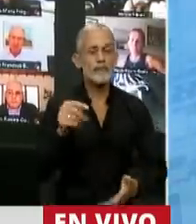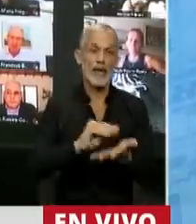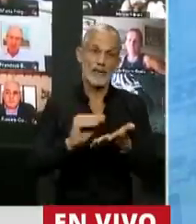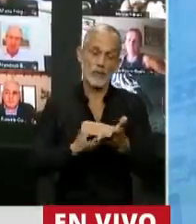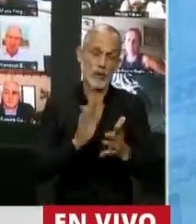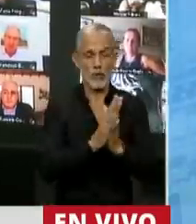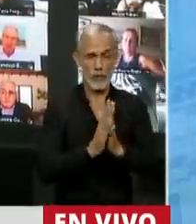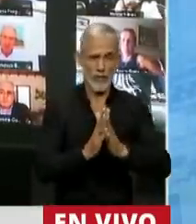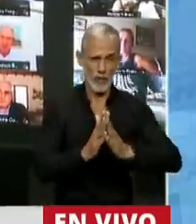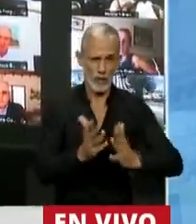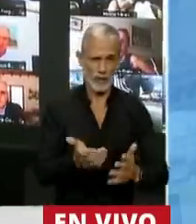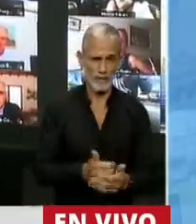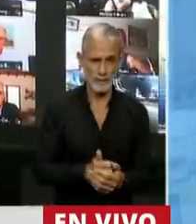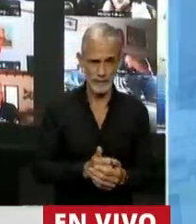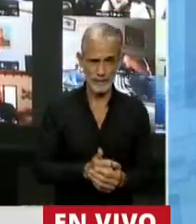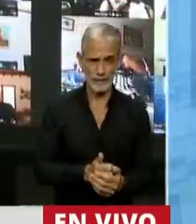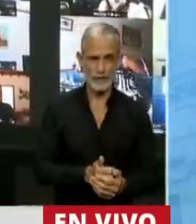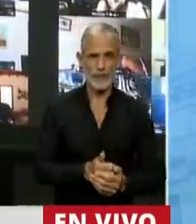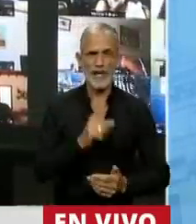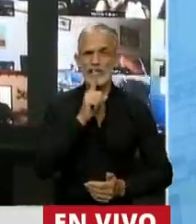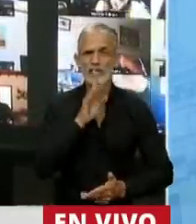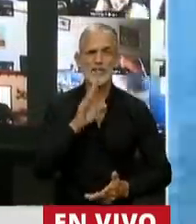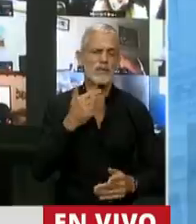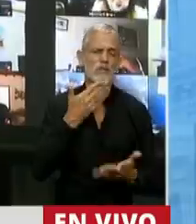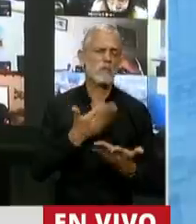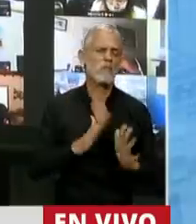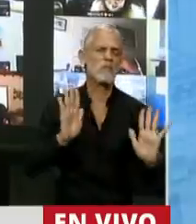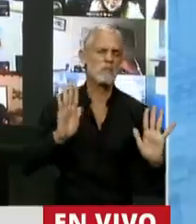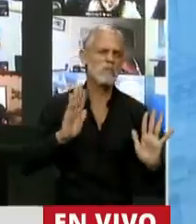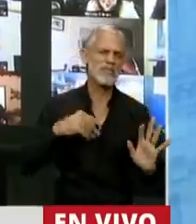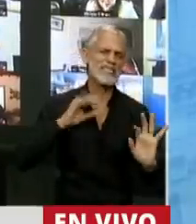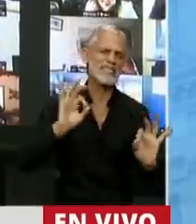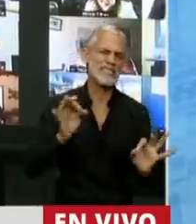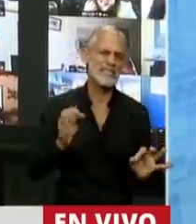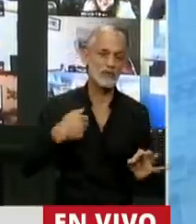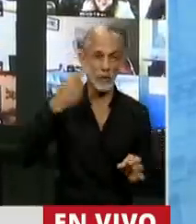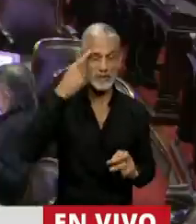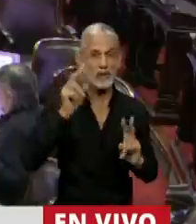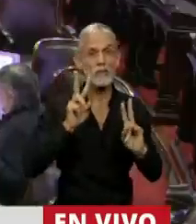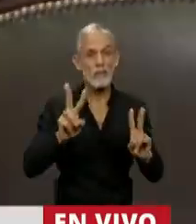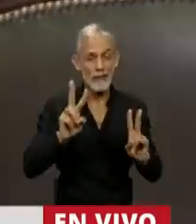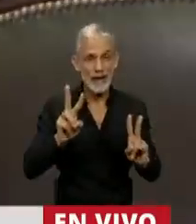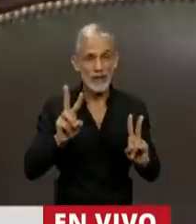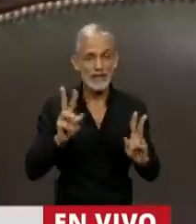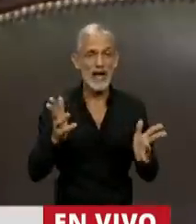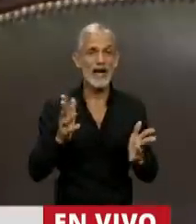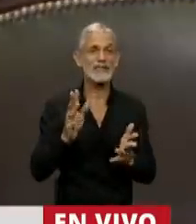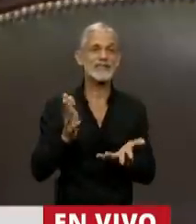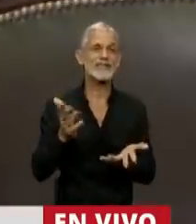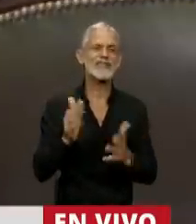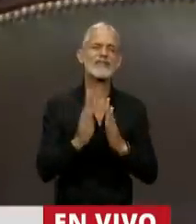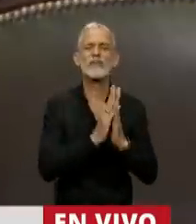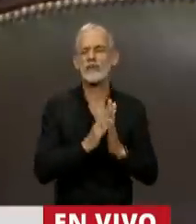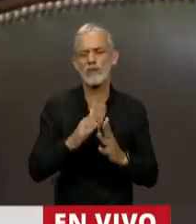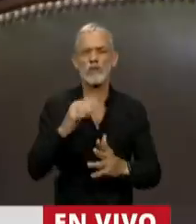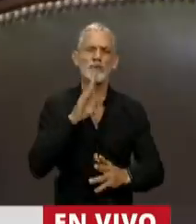Diputado, silencio. No me asombra nada. Yo pensé que los peronistas... Diputada,